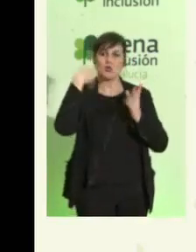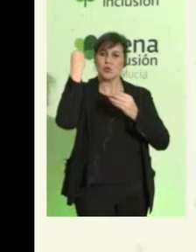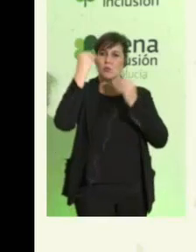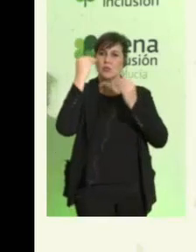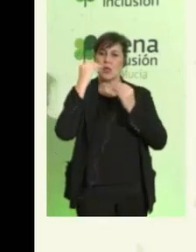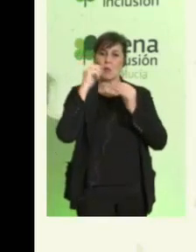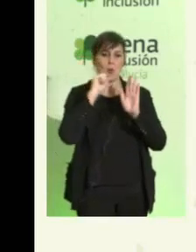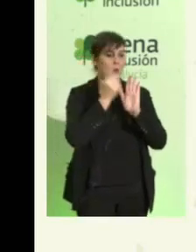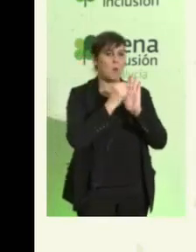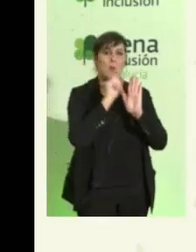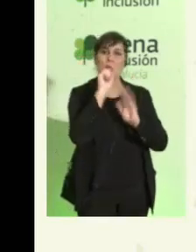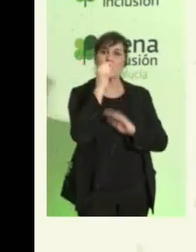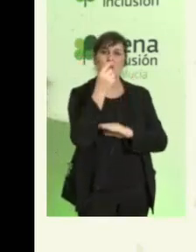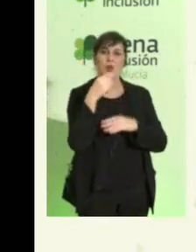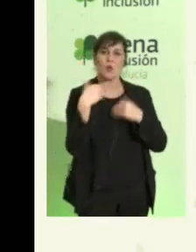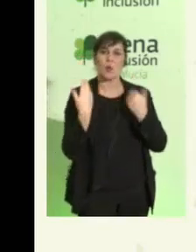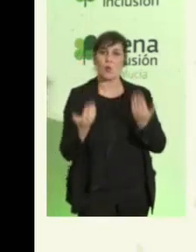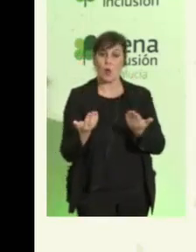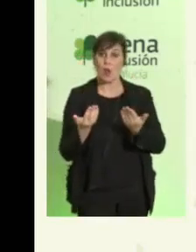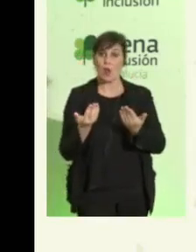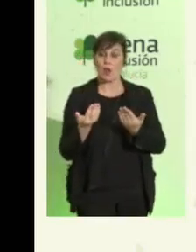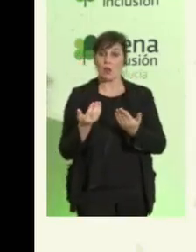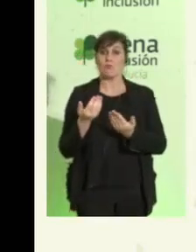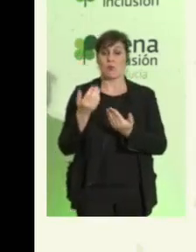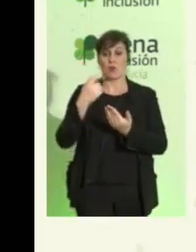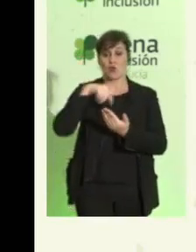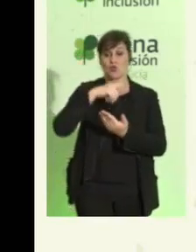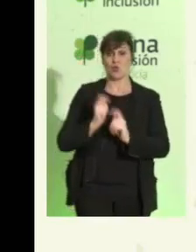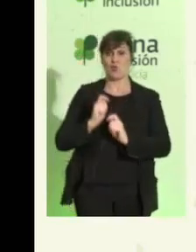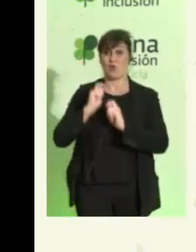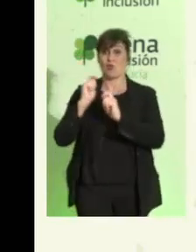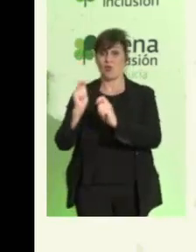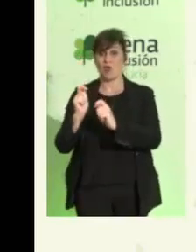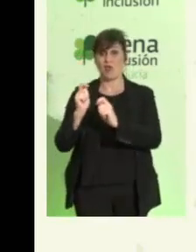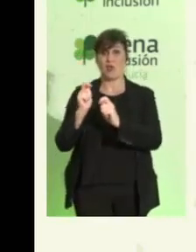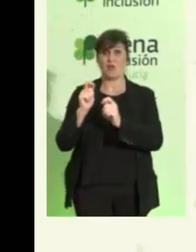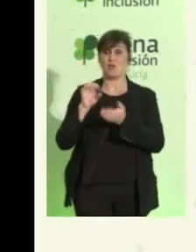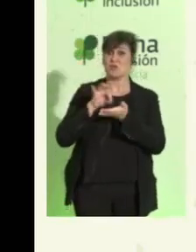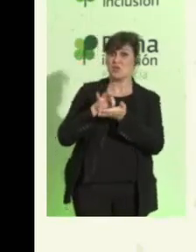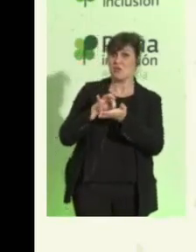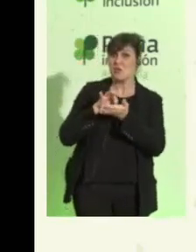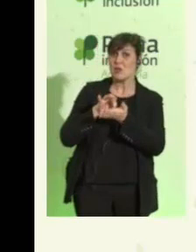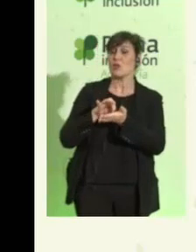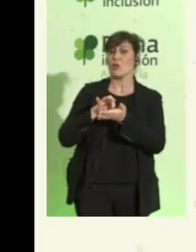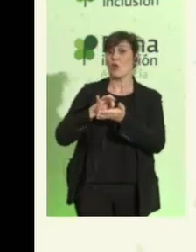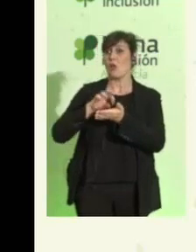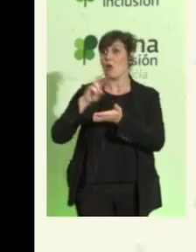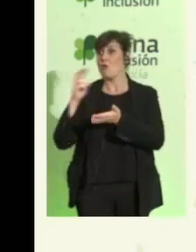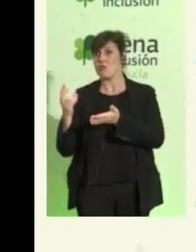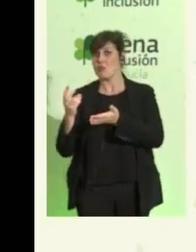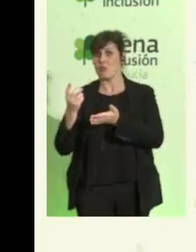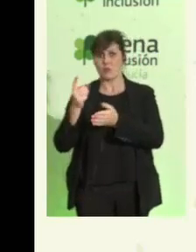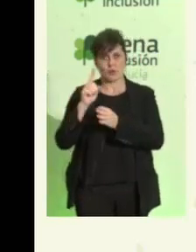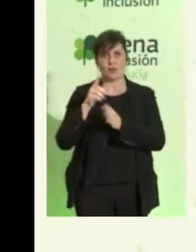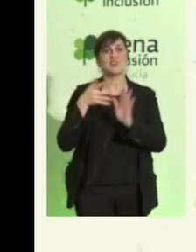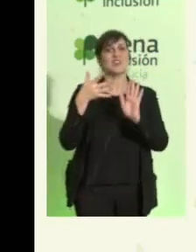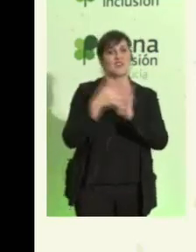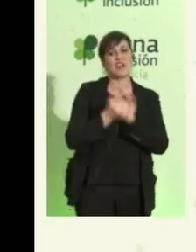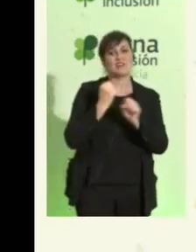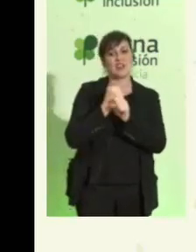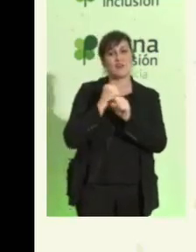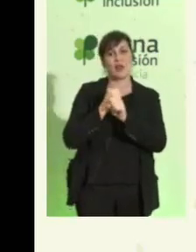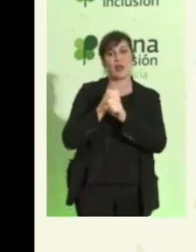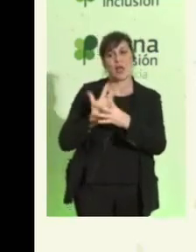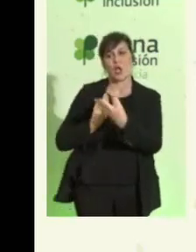creíamos, es que no se trataba de proporcionar un servicio, era de trabajar para las personas, para ayudarles a